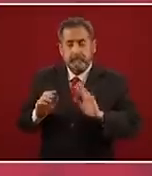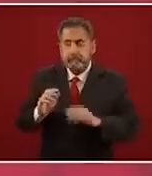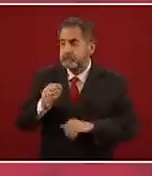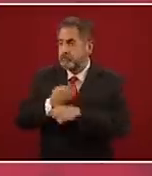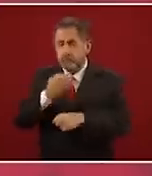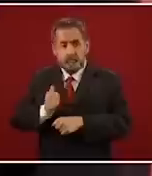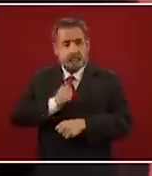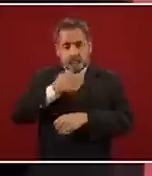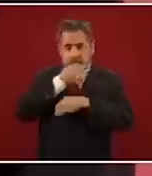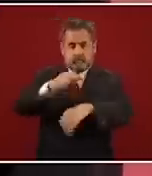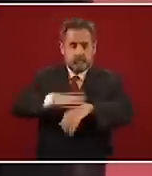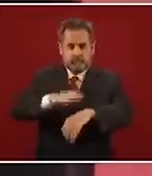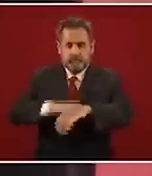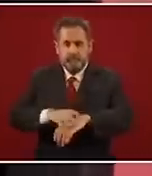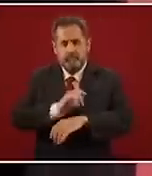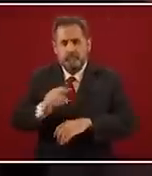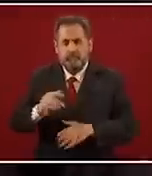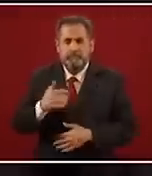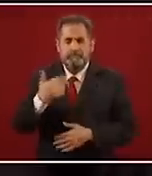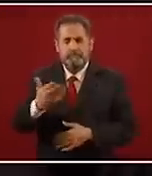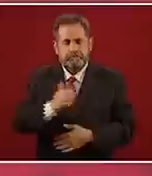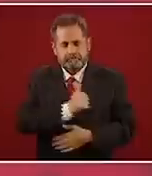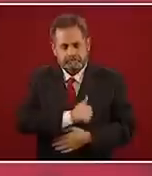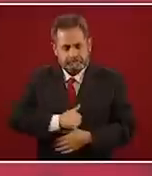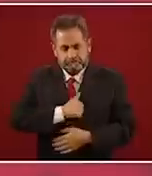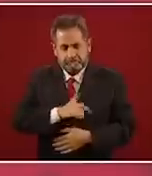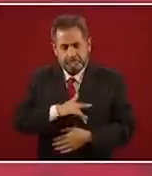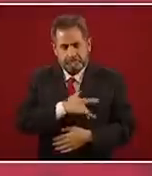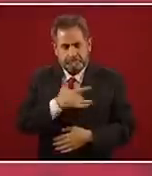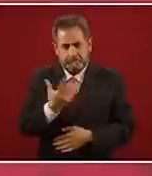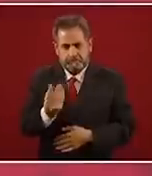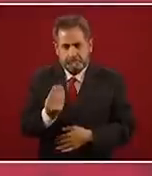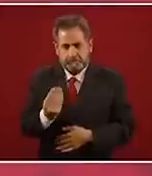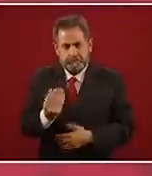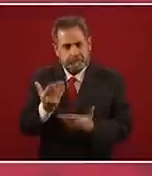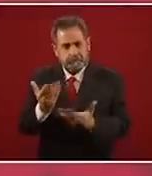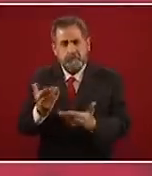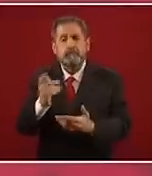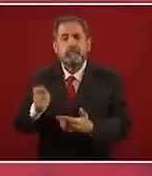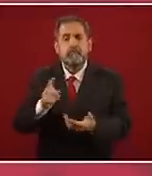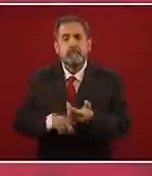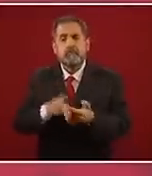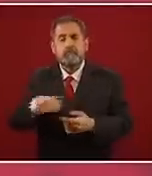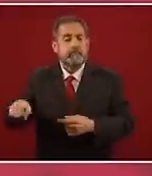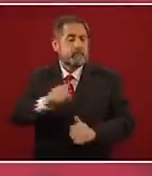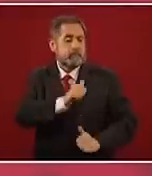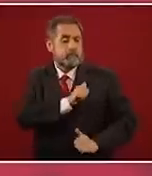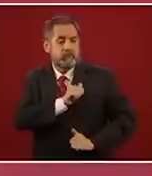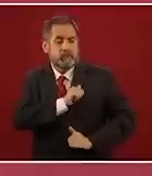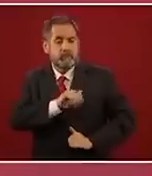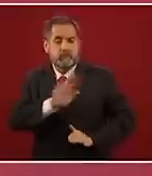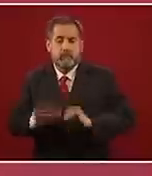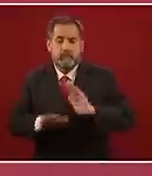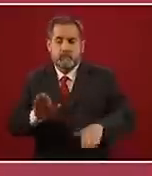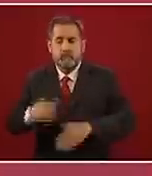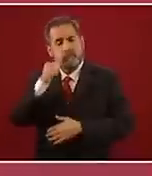aprovecho para enviar mi pésame a los familiares de los soldados que perdieron la